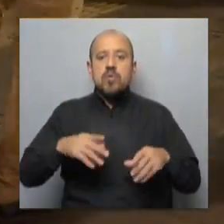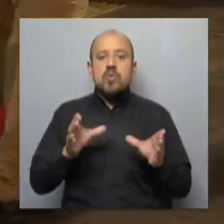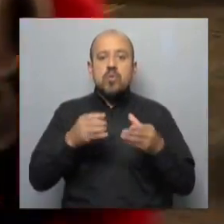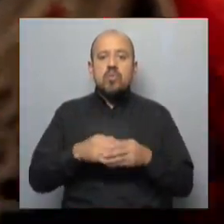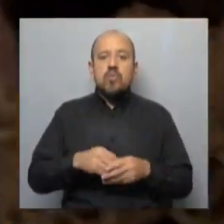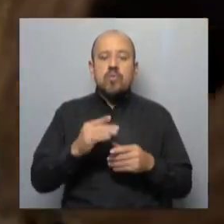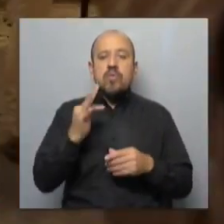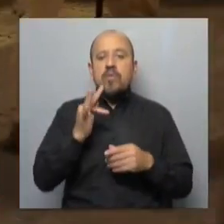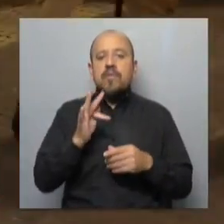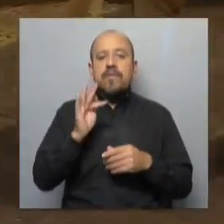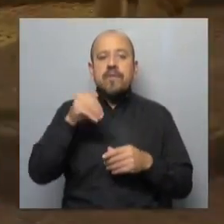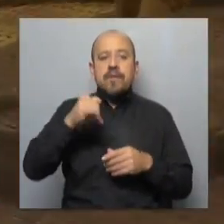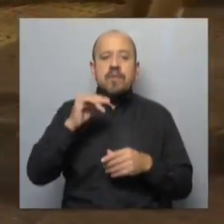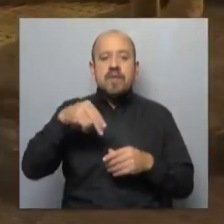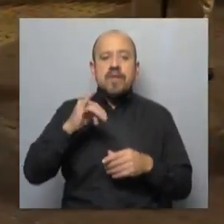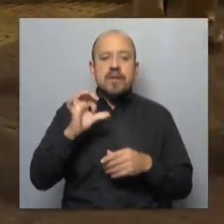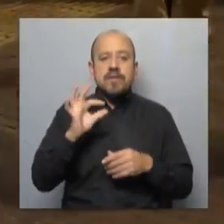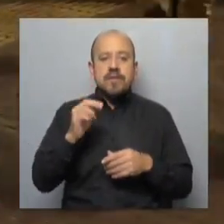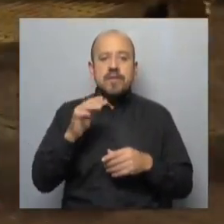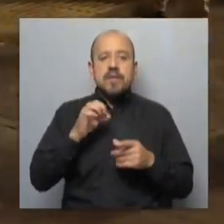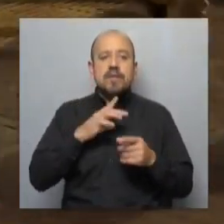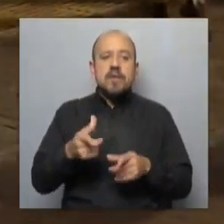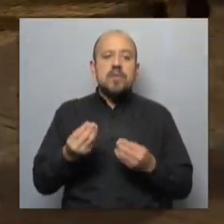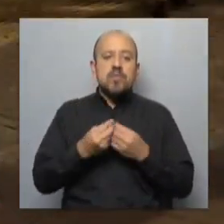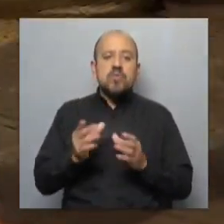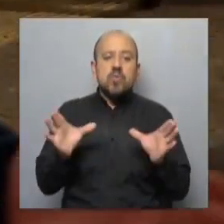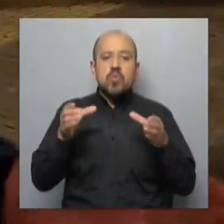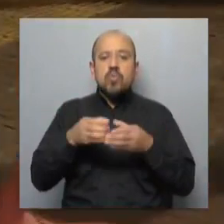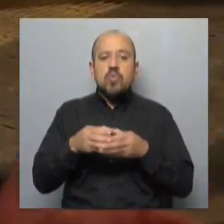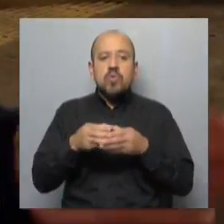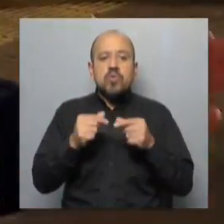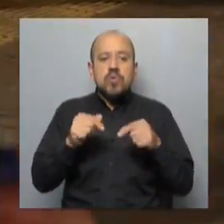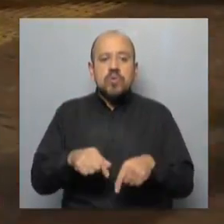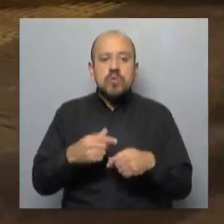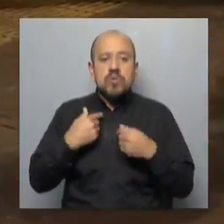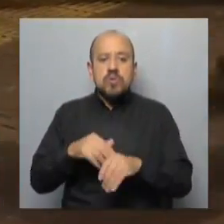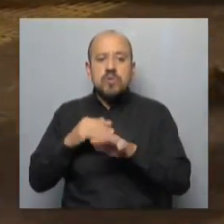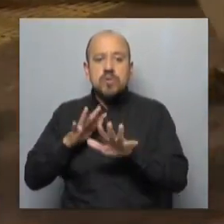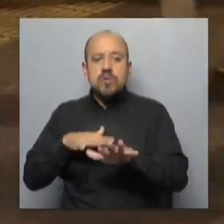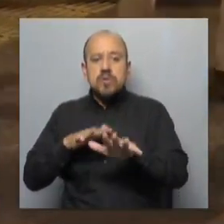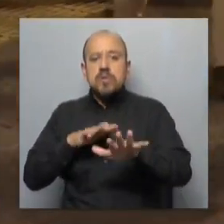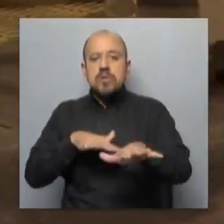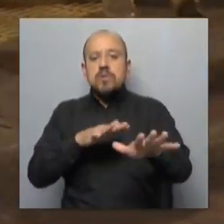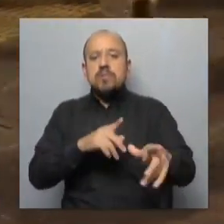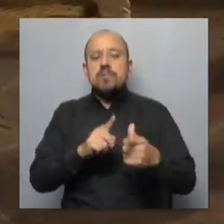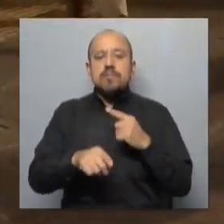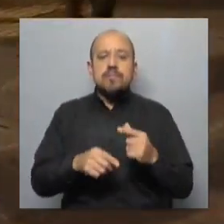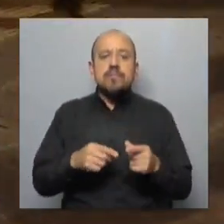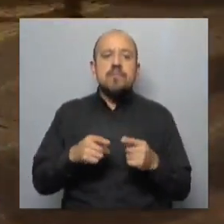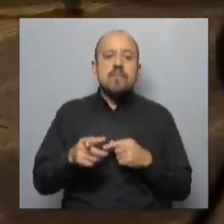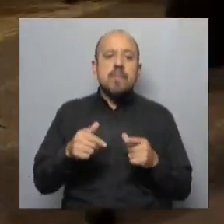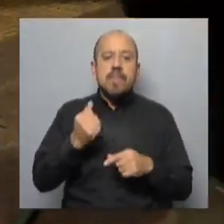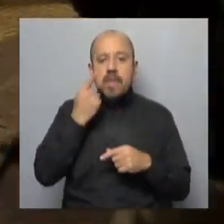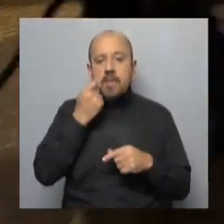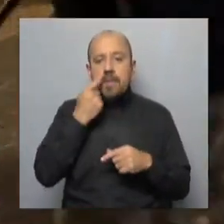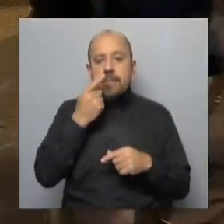acá en esta en este encuentro hay varios colectivos que bueno se congregaron para marchar hacia la plaza libertad entre ellos están los